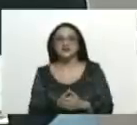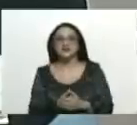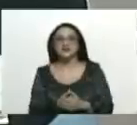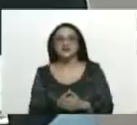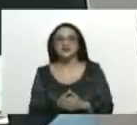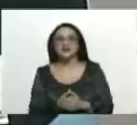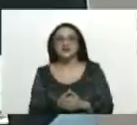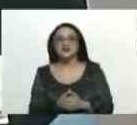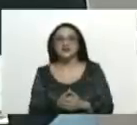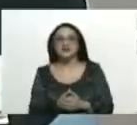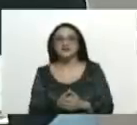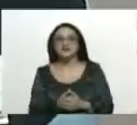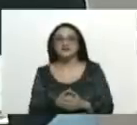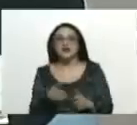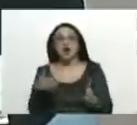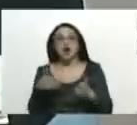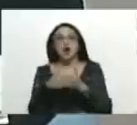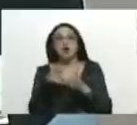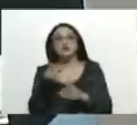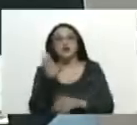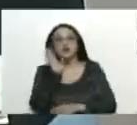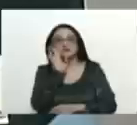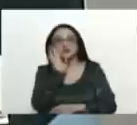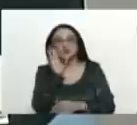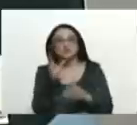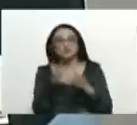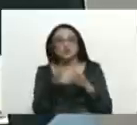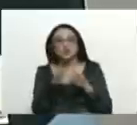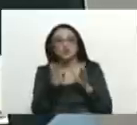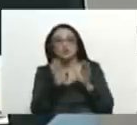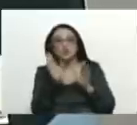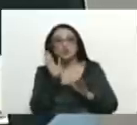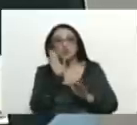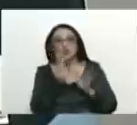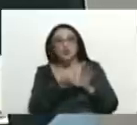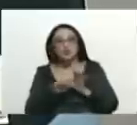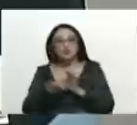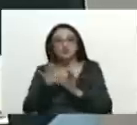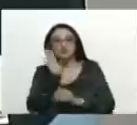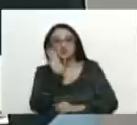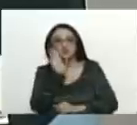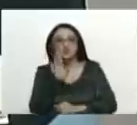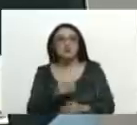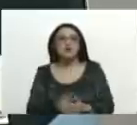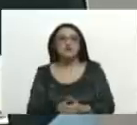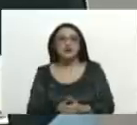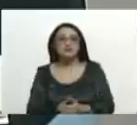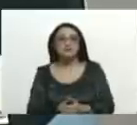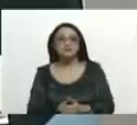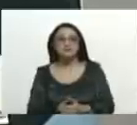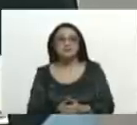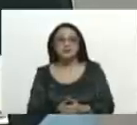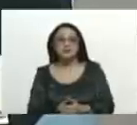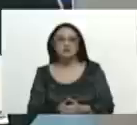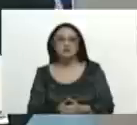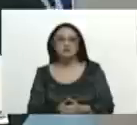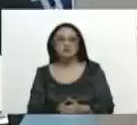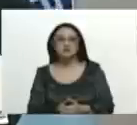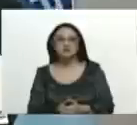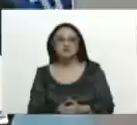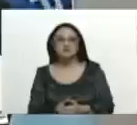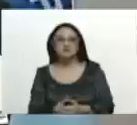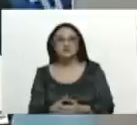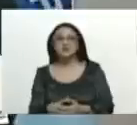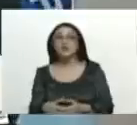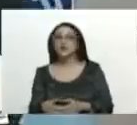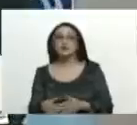lucha sin cuartel en contra de esta mafia esta mafia que al